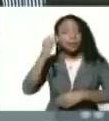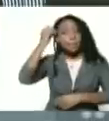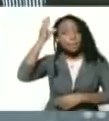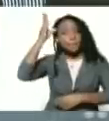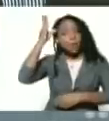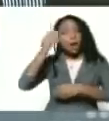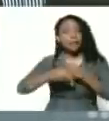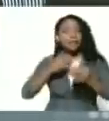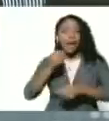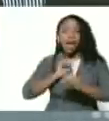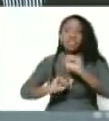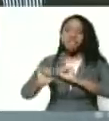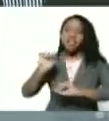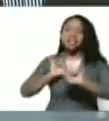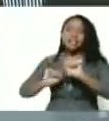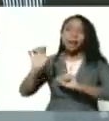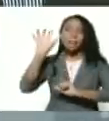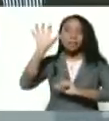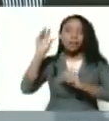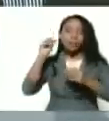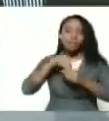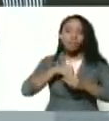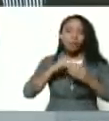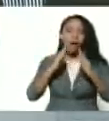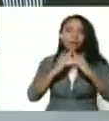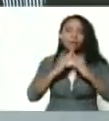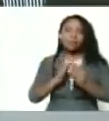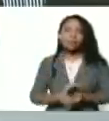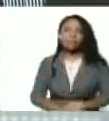de asumir la defensa de la patria desde el hogar.